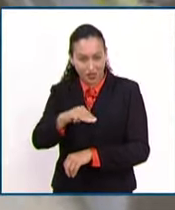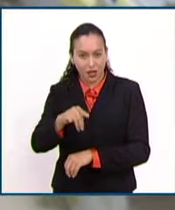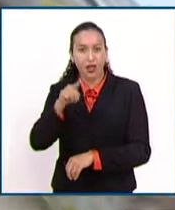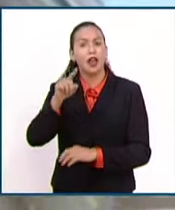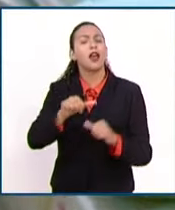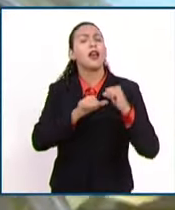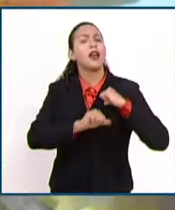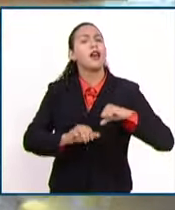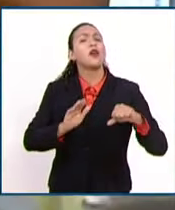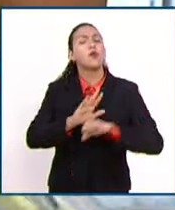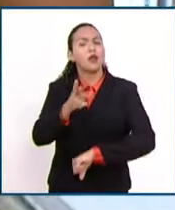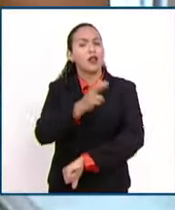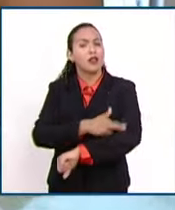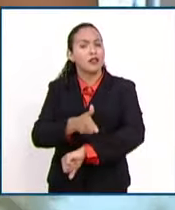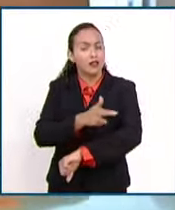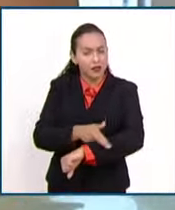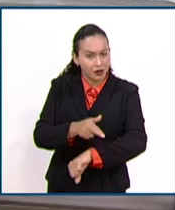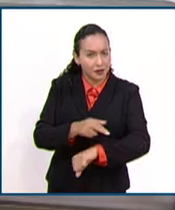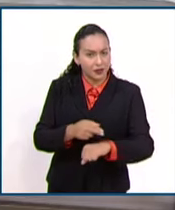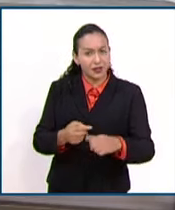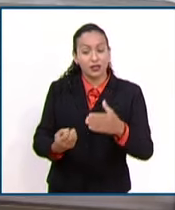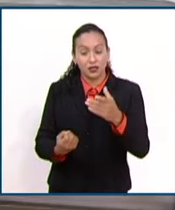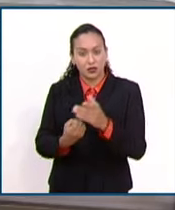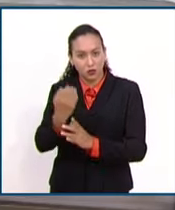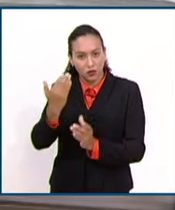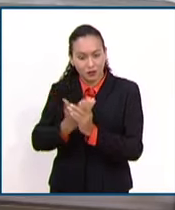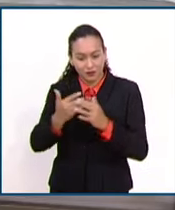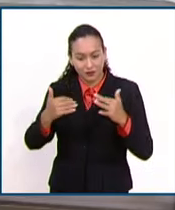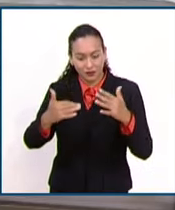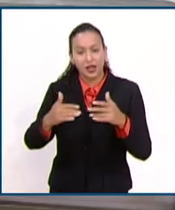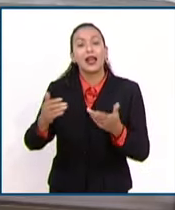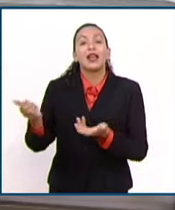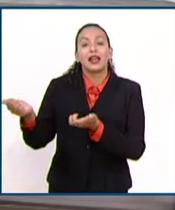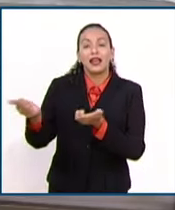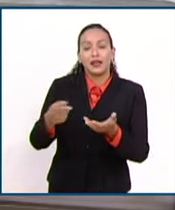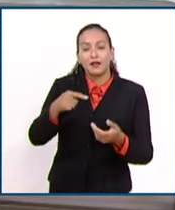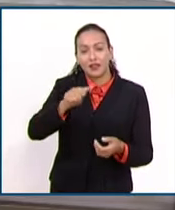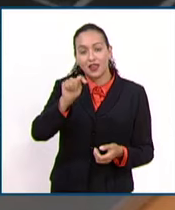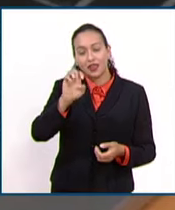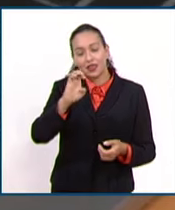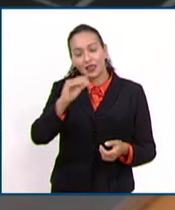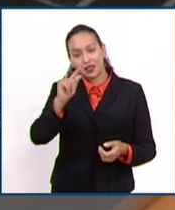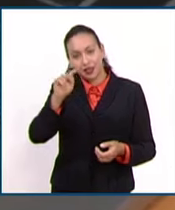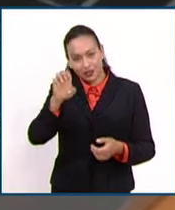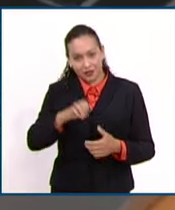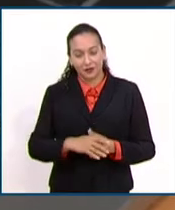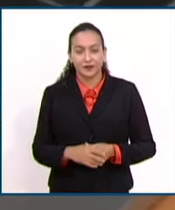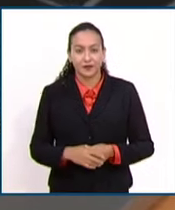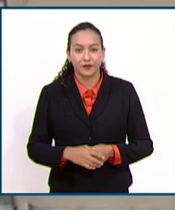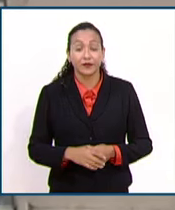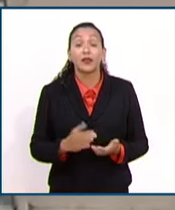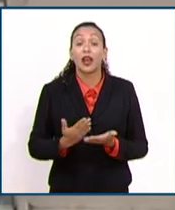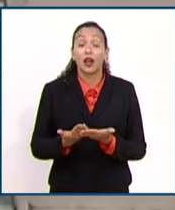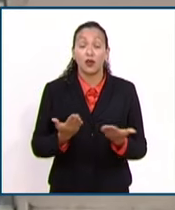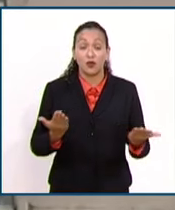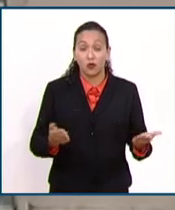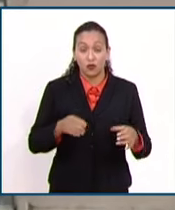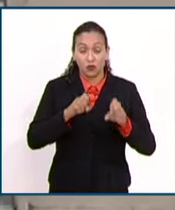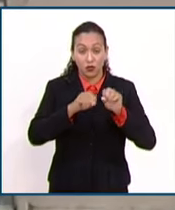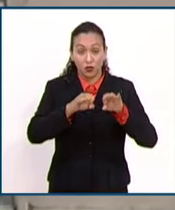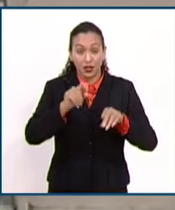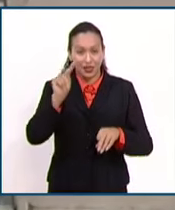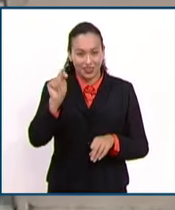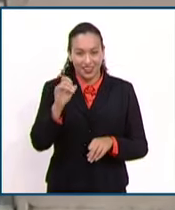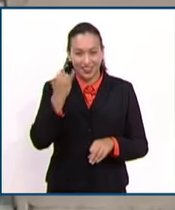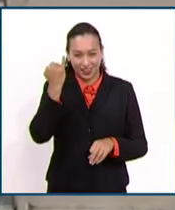de tramitar y resolver los asuntos de nuevo ingreso provenientes del municipio de Tecate. El Centro de Justicia Penal Federal de Tijuana, que ocupa